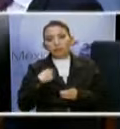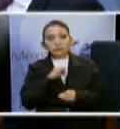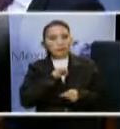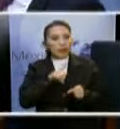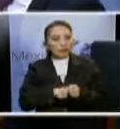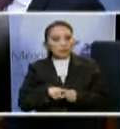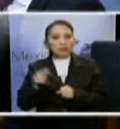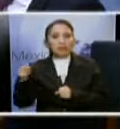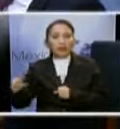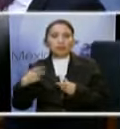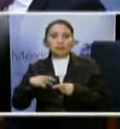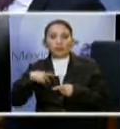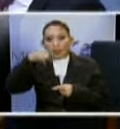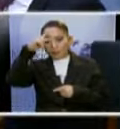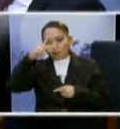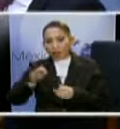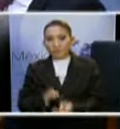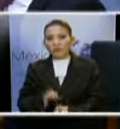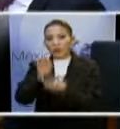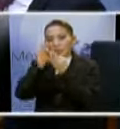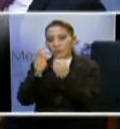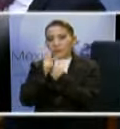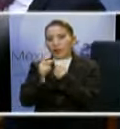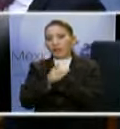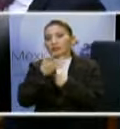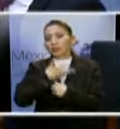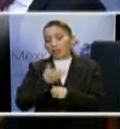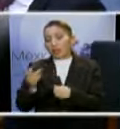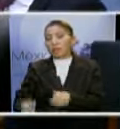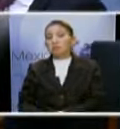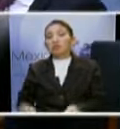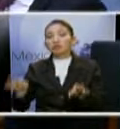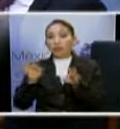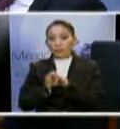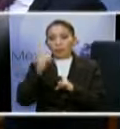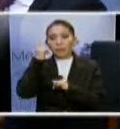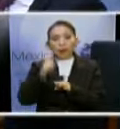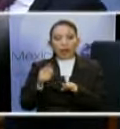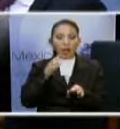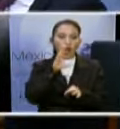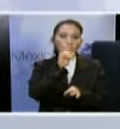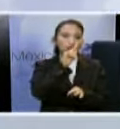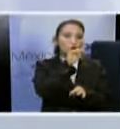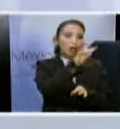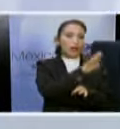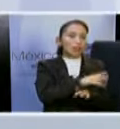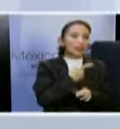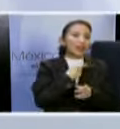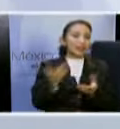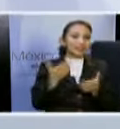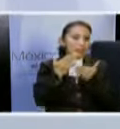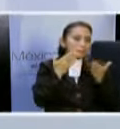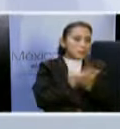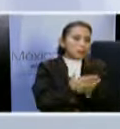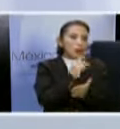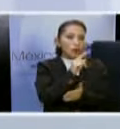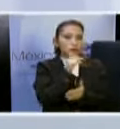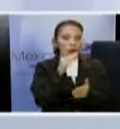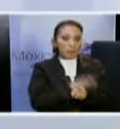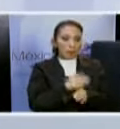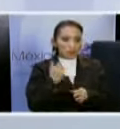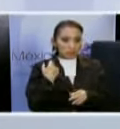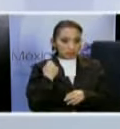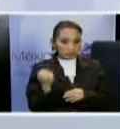que los mexicanos enfrentan en ese país generan retos importantes para los consulados en términos de proveeduría de servicios consulares de manera